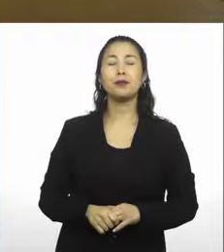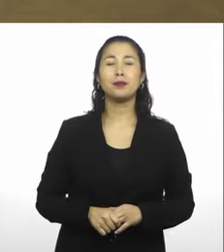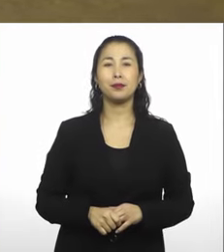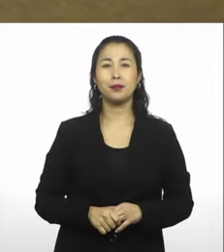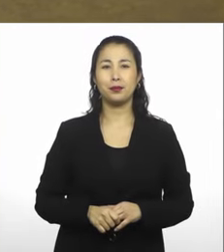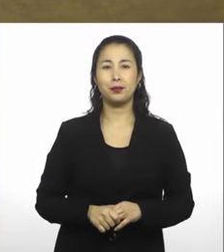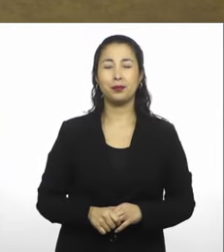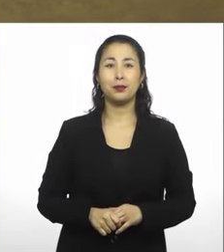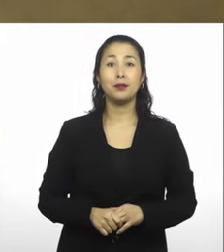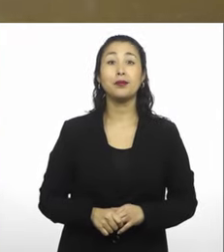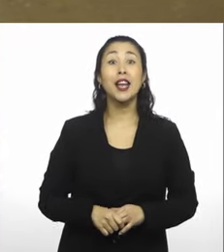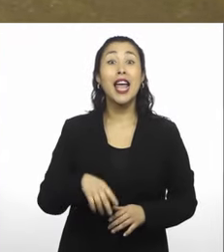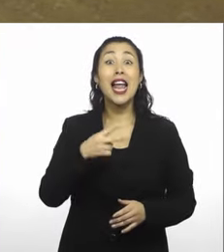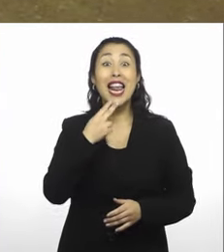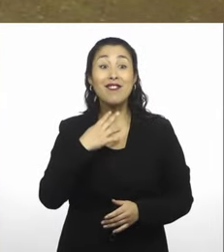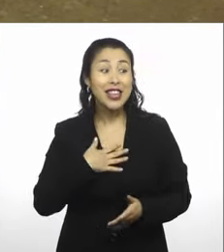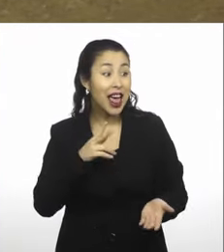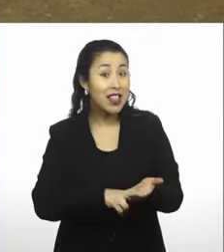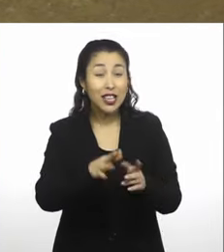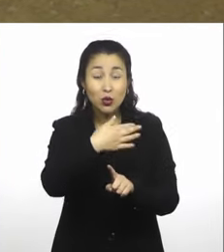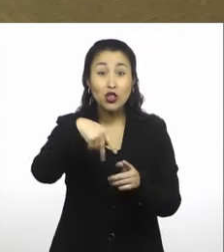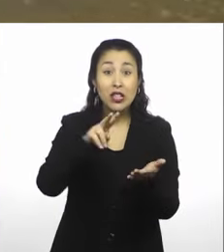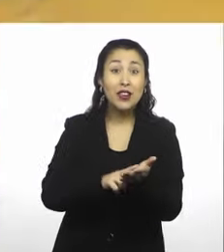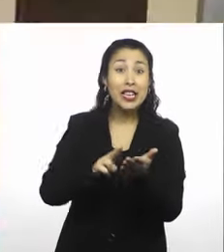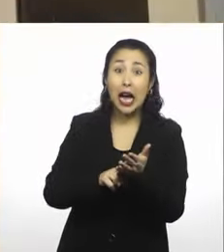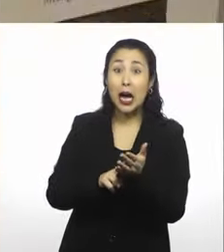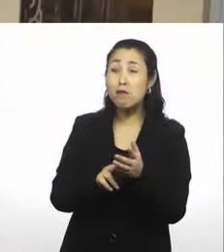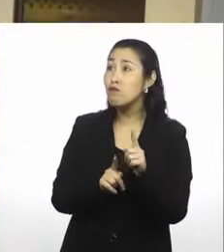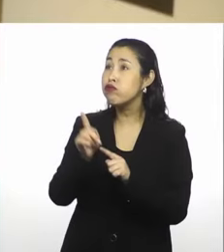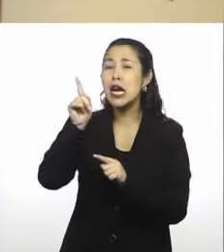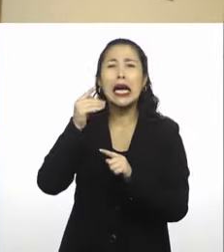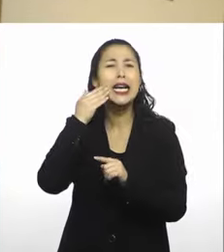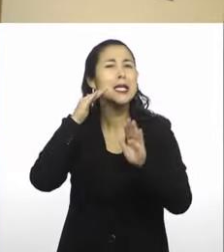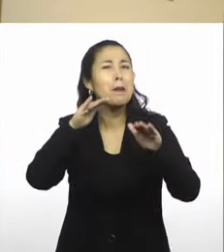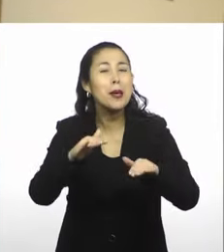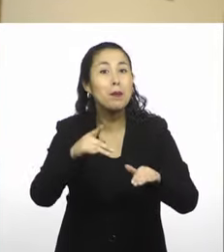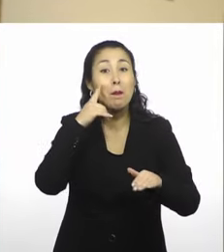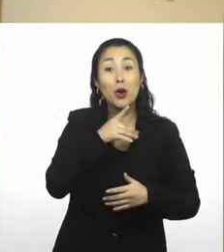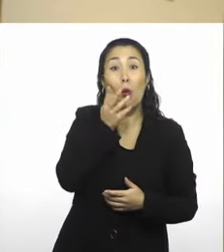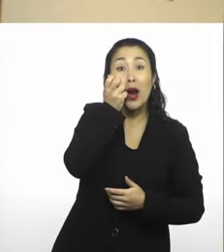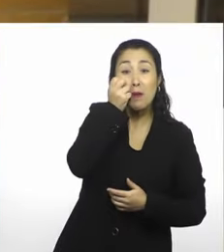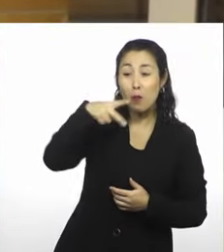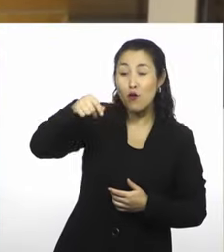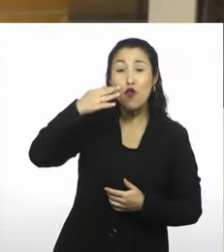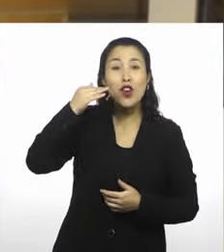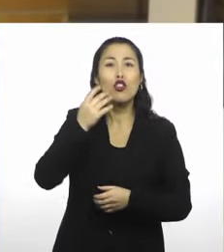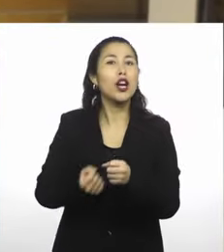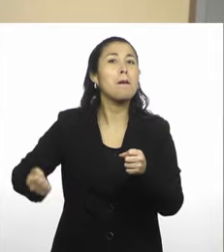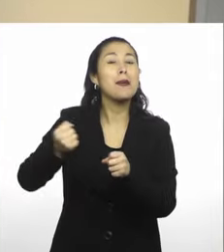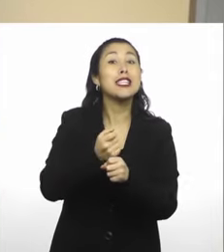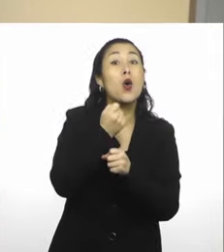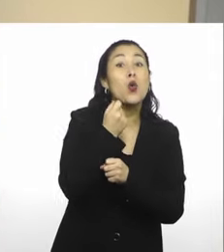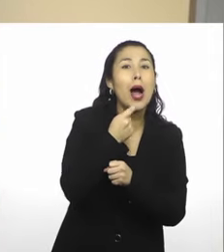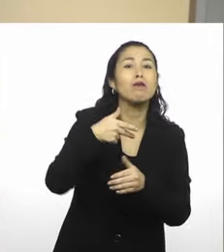En la vida real, ¿cómo ocurre esto? Es casi lo mismo, solamente que reemplazamos el jugo de limón y el bicarbonato de sodio por un combustible,